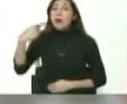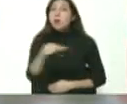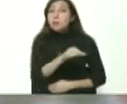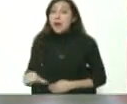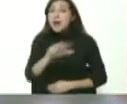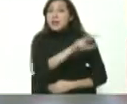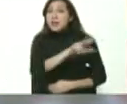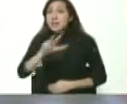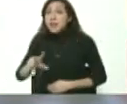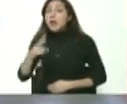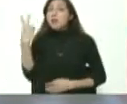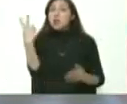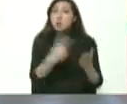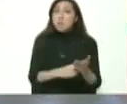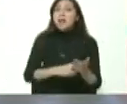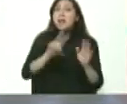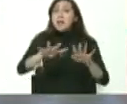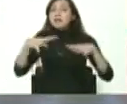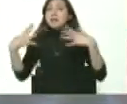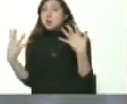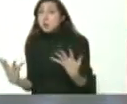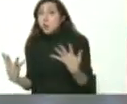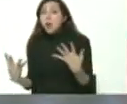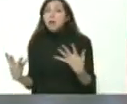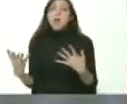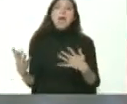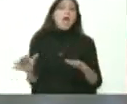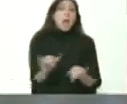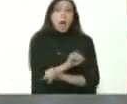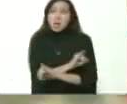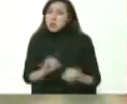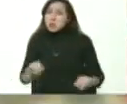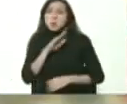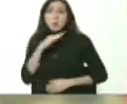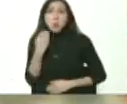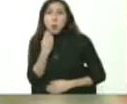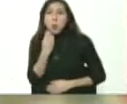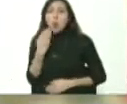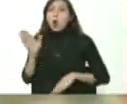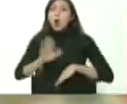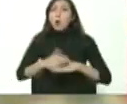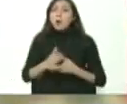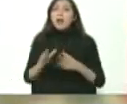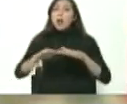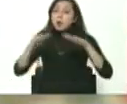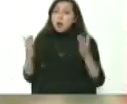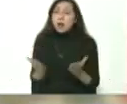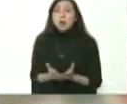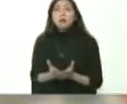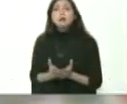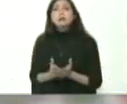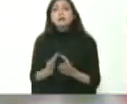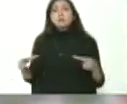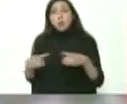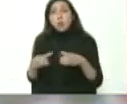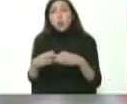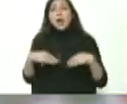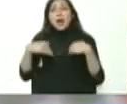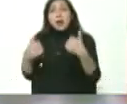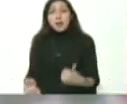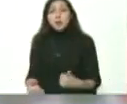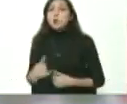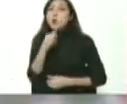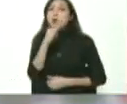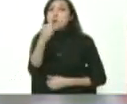de 2019 no tenemos casos de sarampión. Ya la OPS nos certificó la eliminación del sarampión en el país, y eso